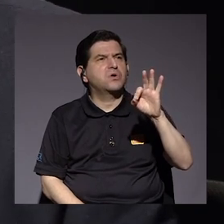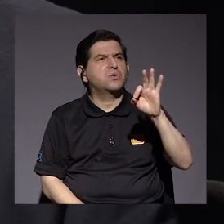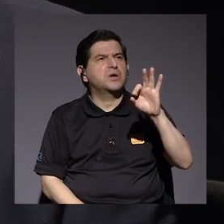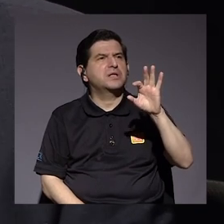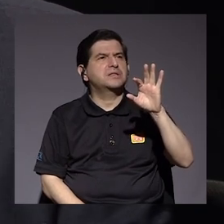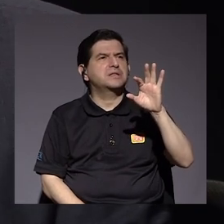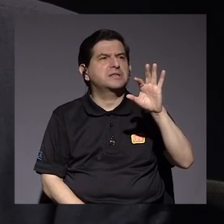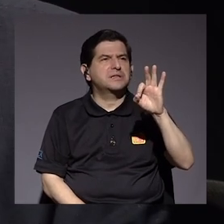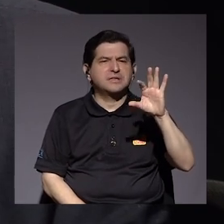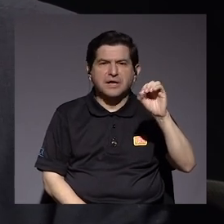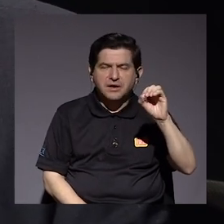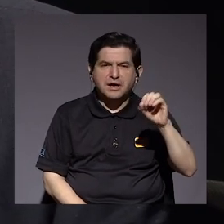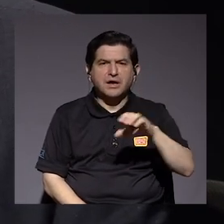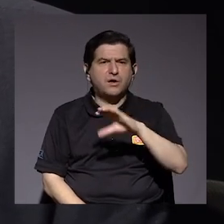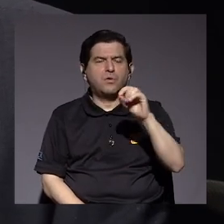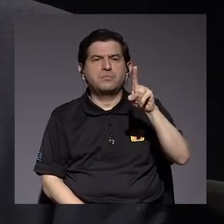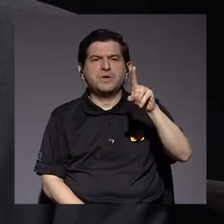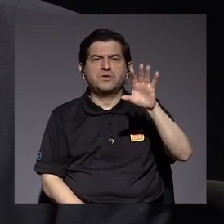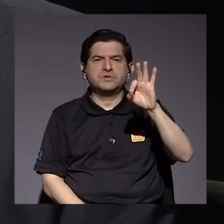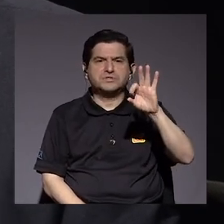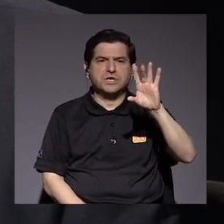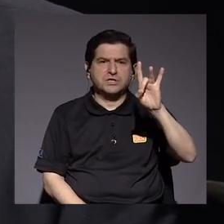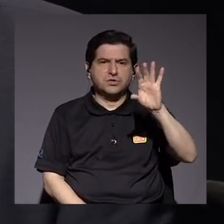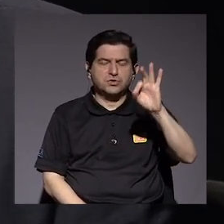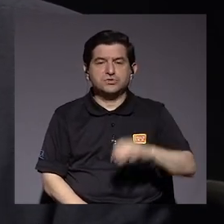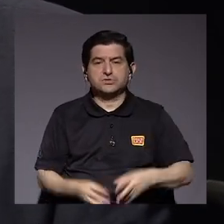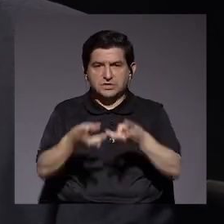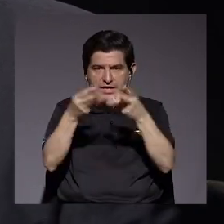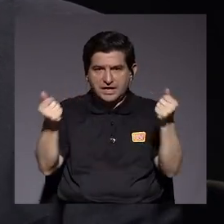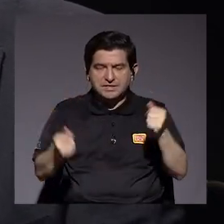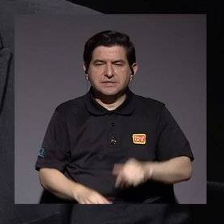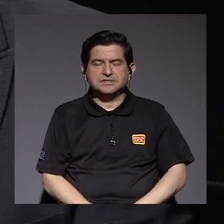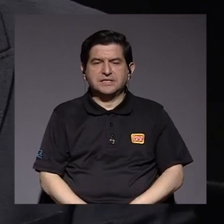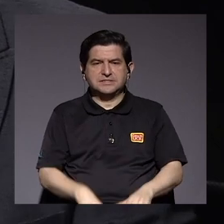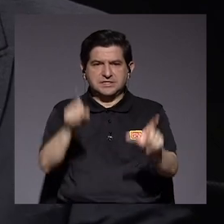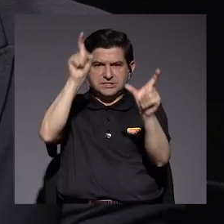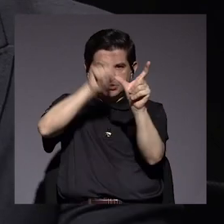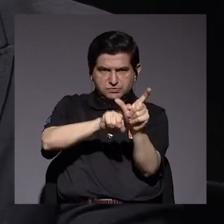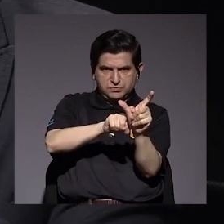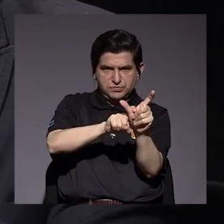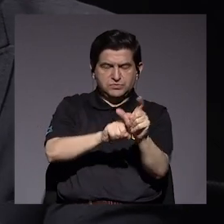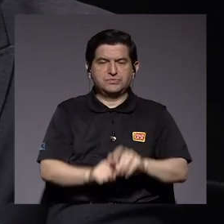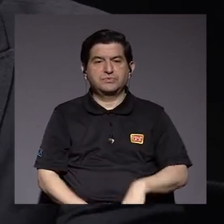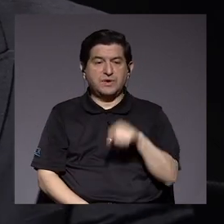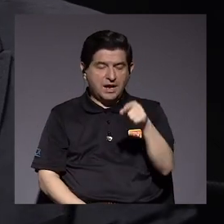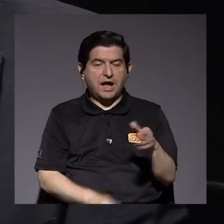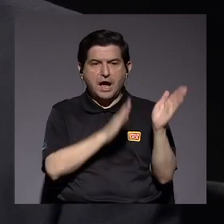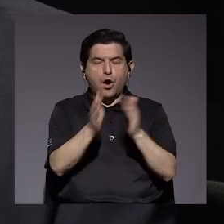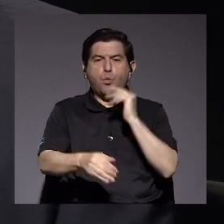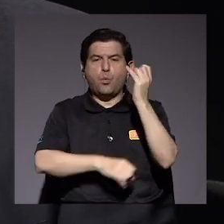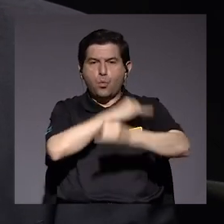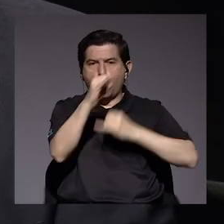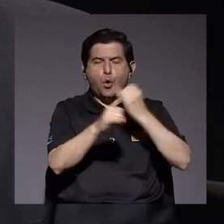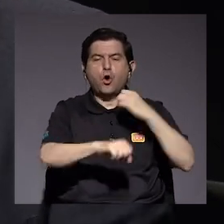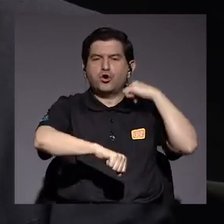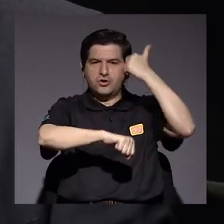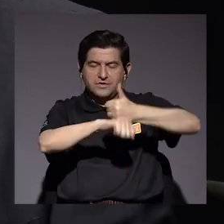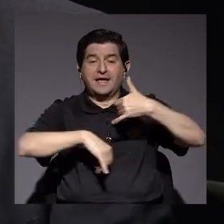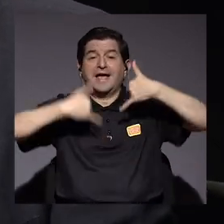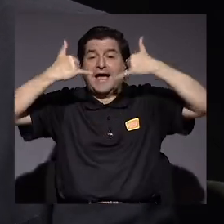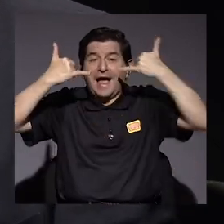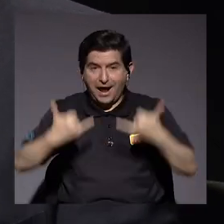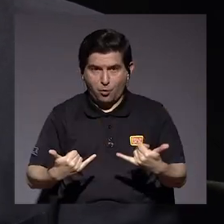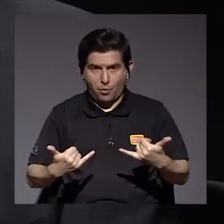89 90 en los años en que cayó desapareció la unión soviética etcétera se creó un orden internacional allí que ahora